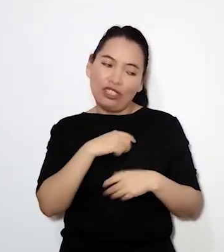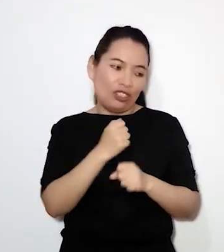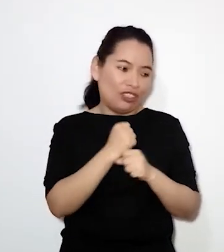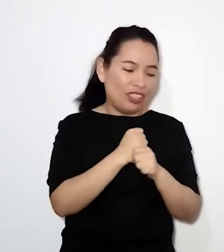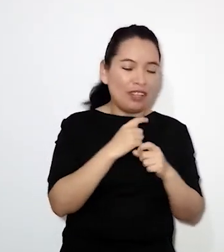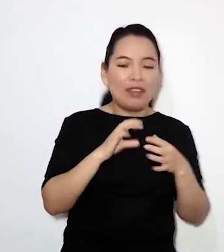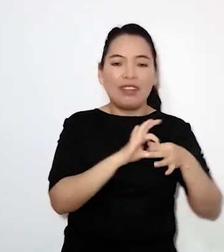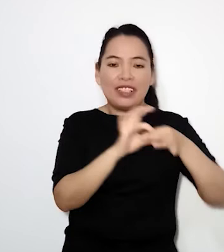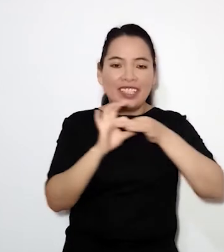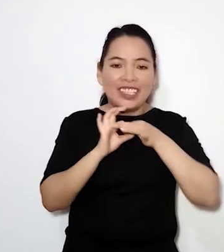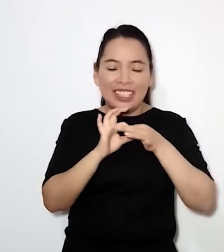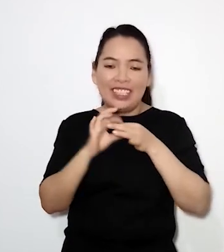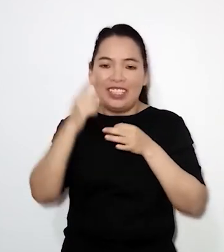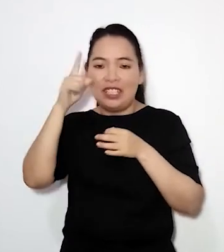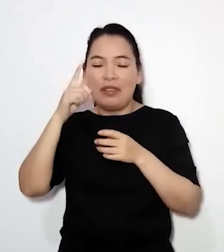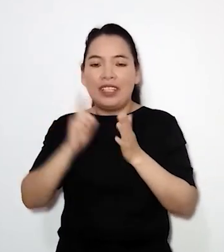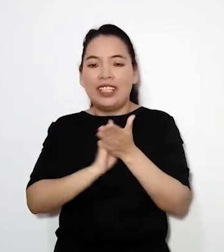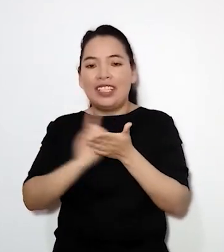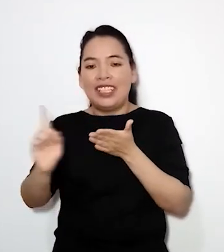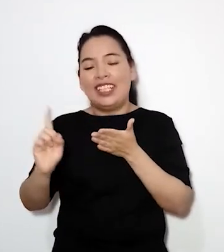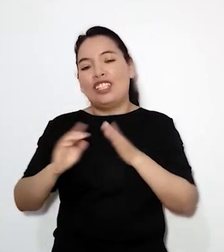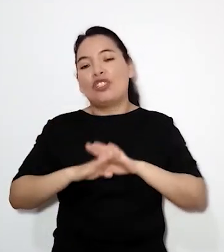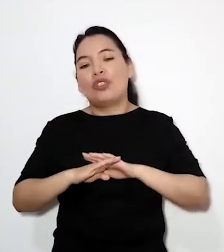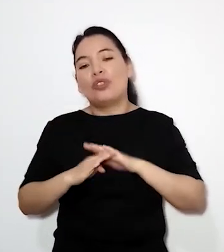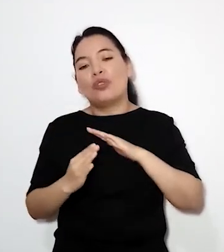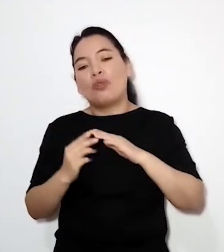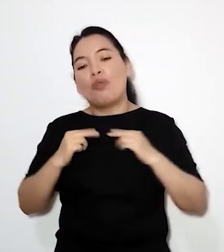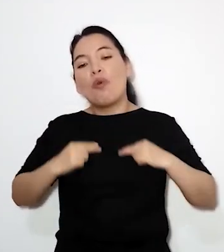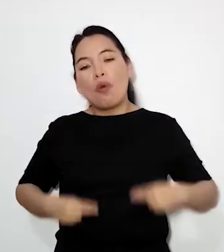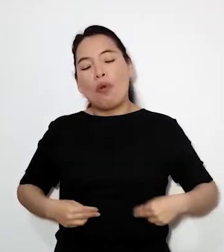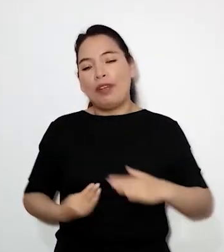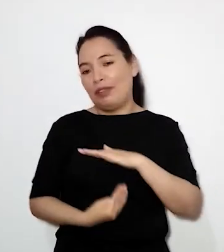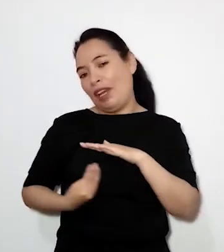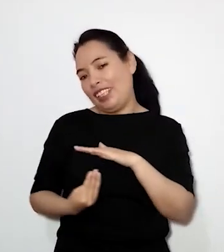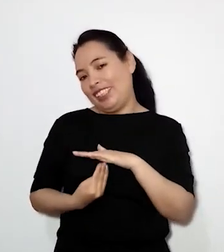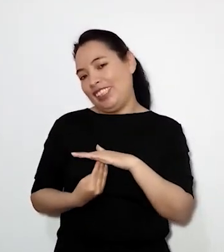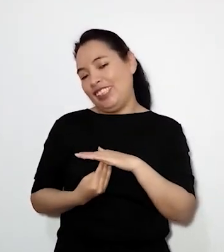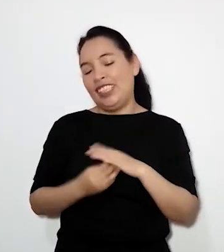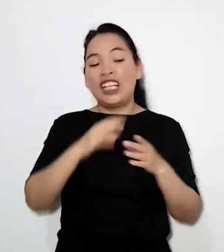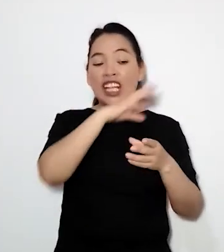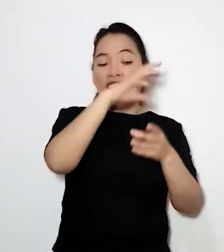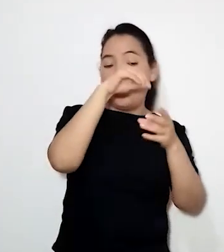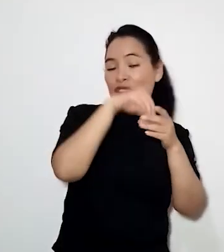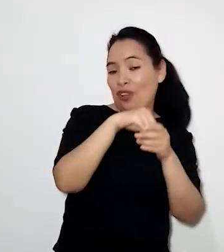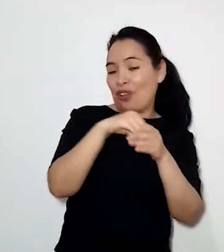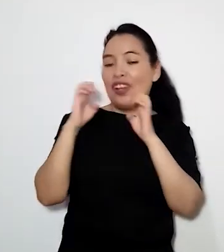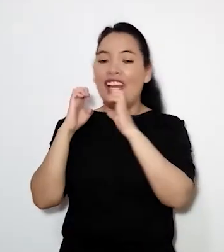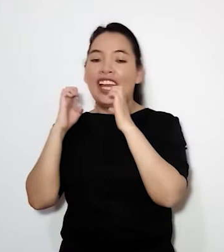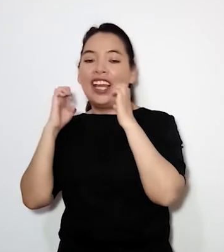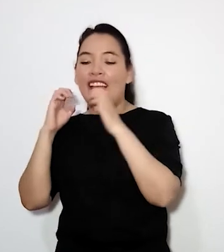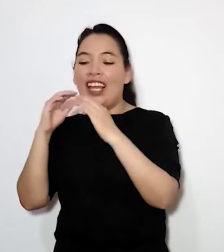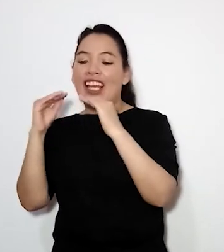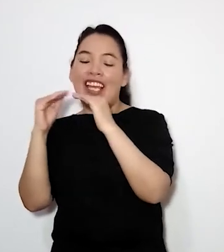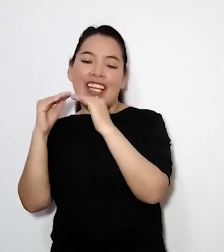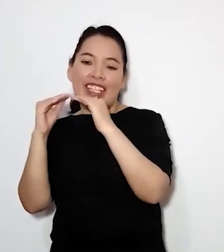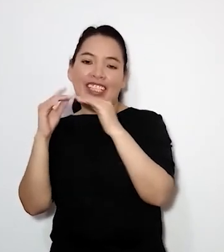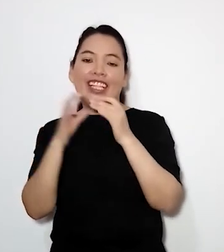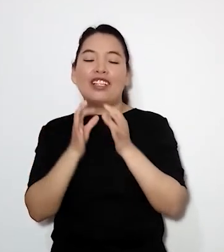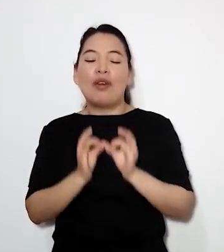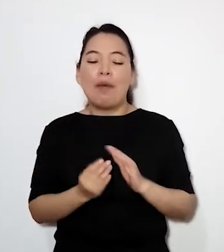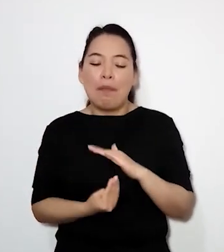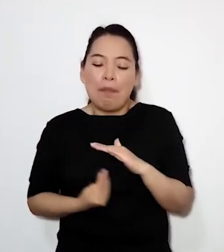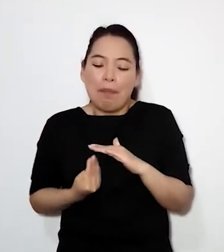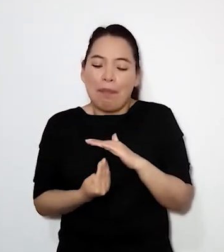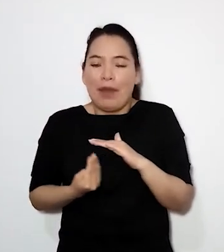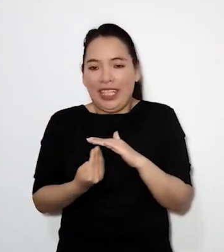humanos básicos. La inclusión y la equidad son la base del principio de que la educación es un